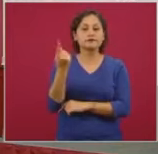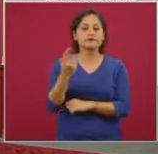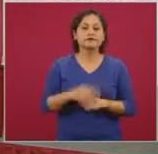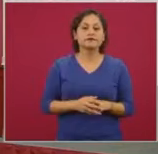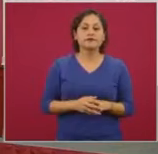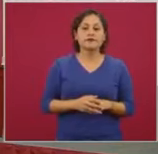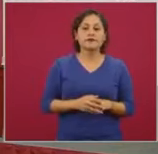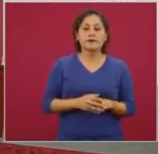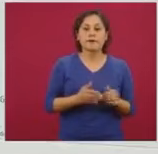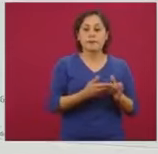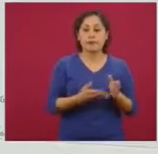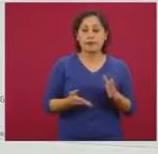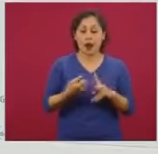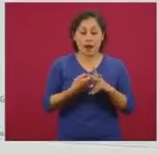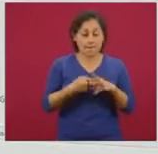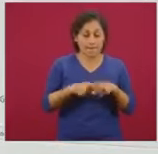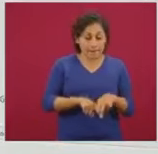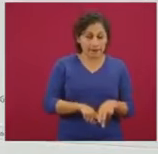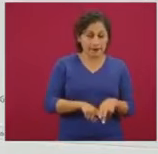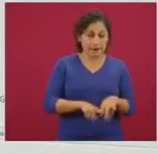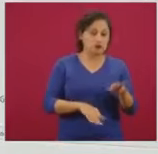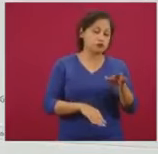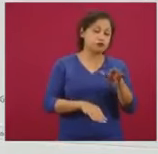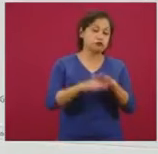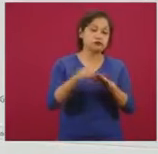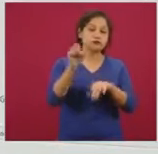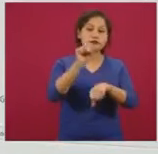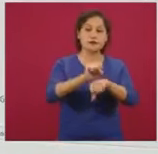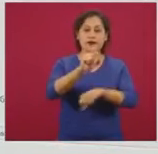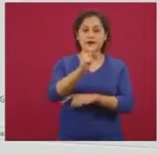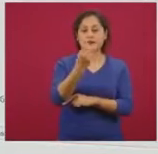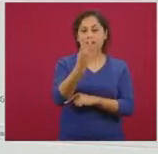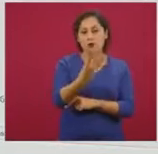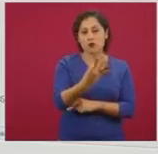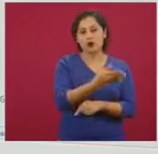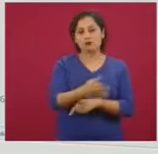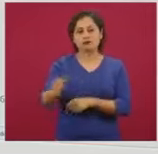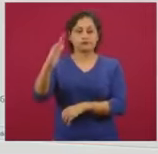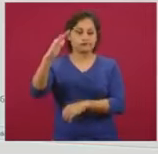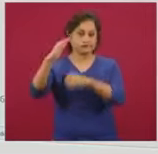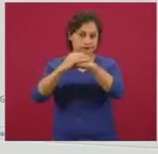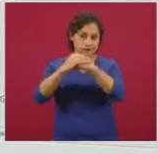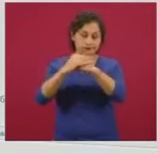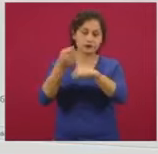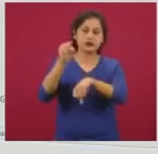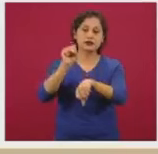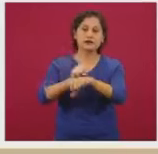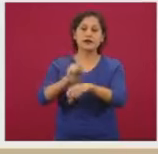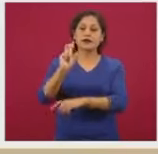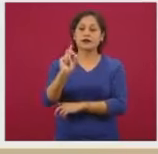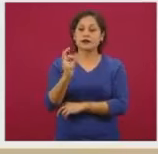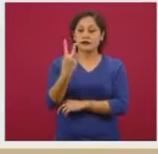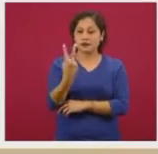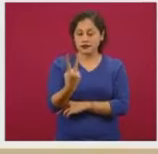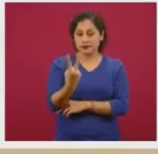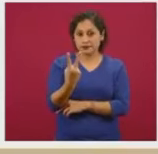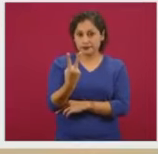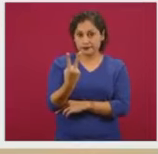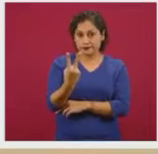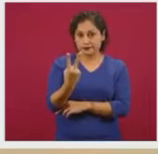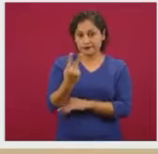exceso de mortalidad a partir de la semana 24, llegó hasta un nivel máximo en la semana 32, ha tenido